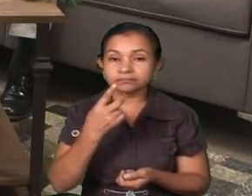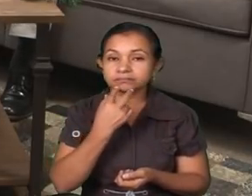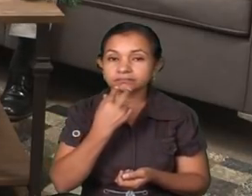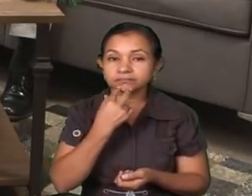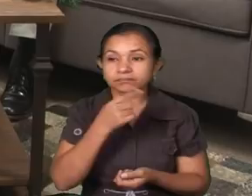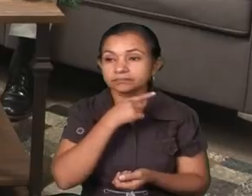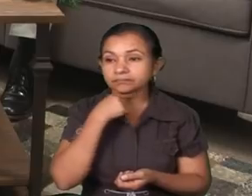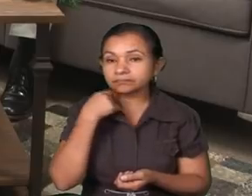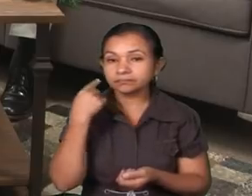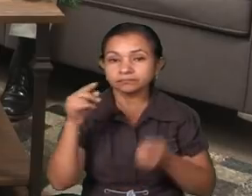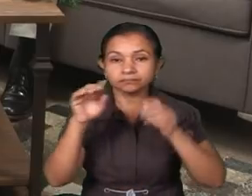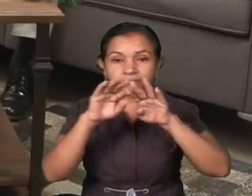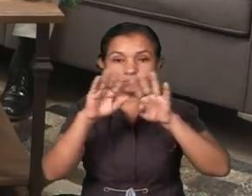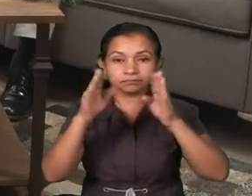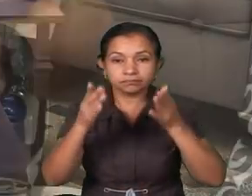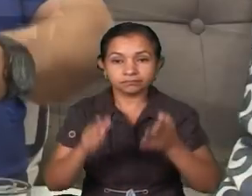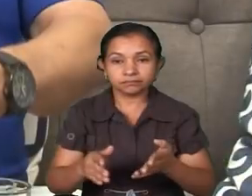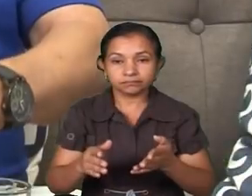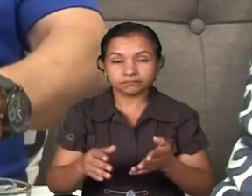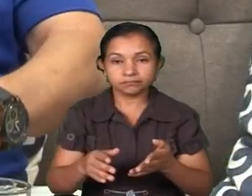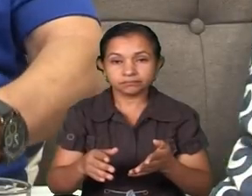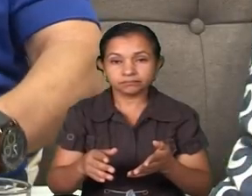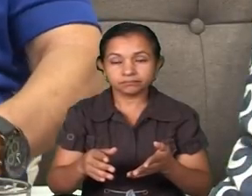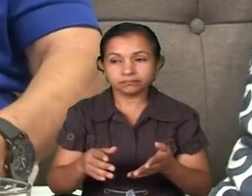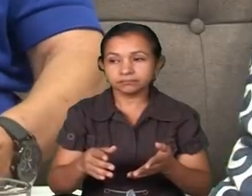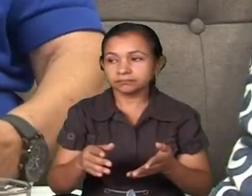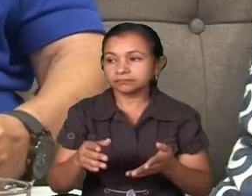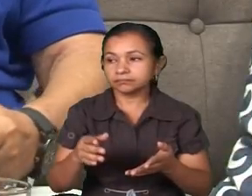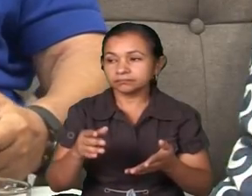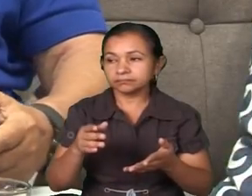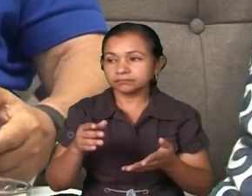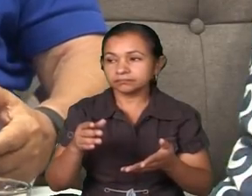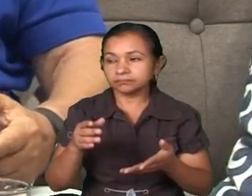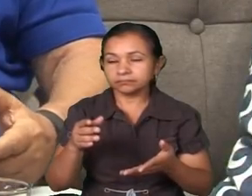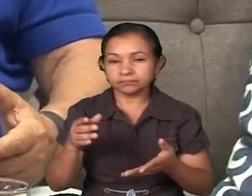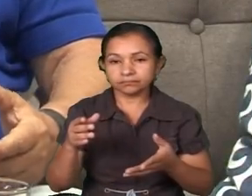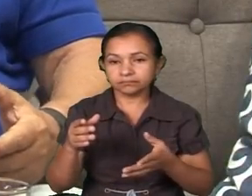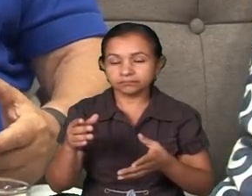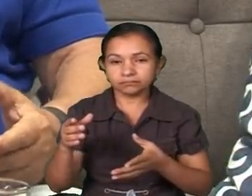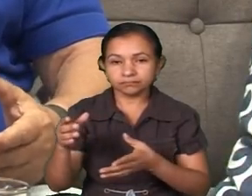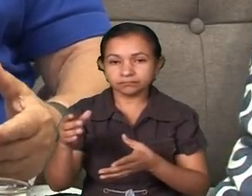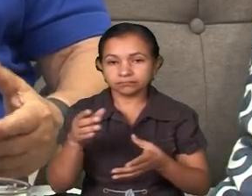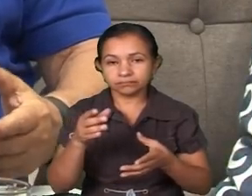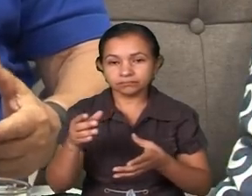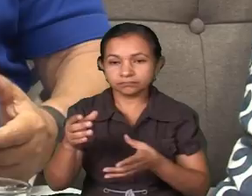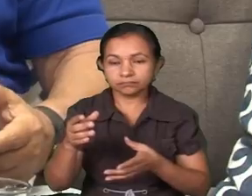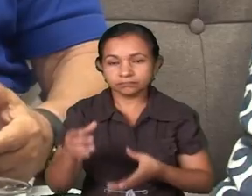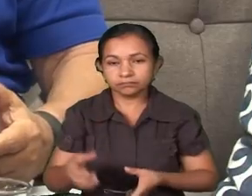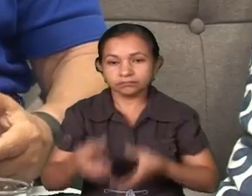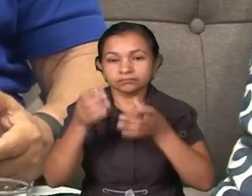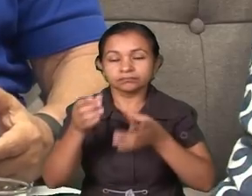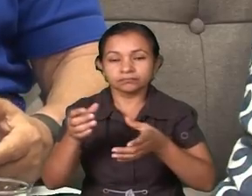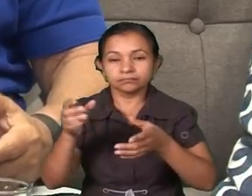Fíjate que esta mujer que llega a tirarle ácido al, okay, cura, esta mujer es una